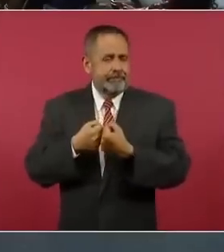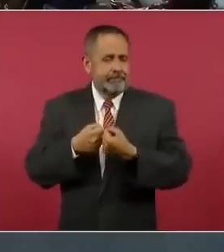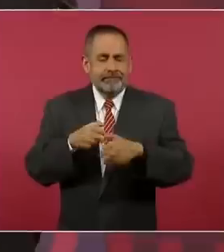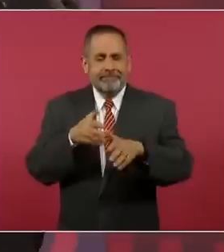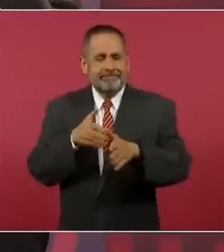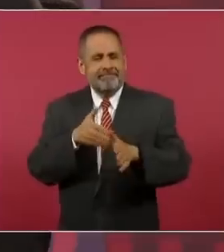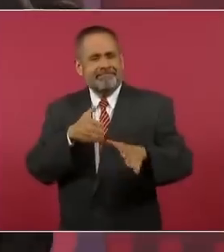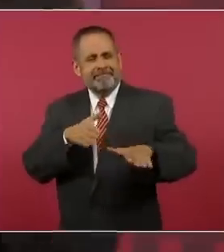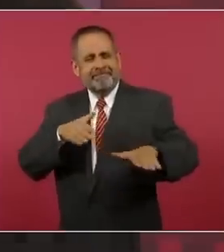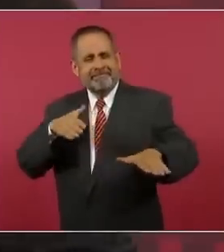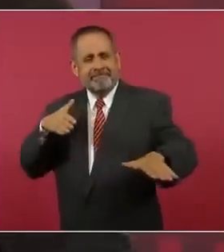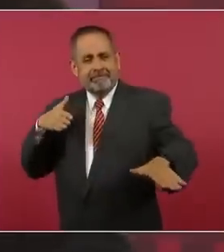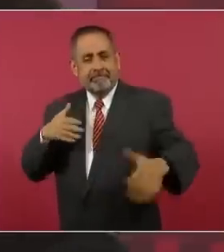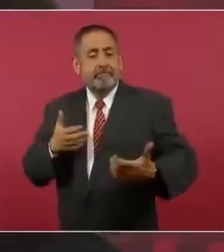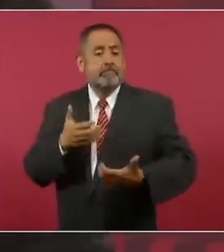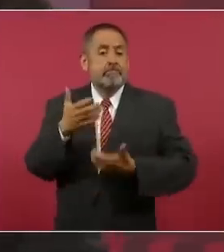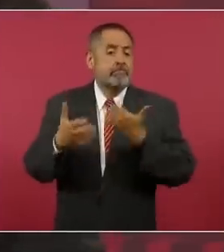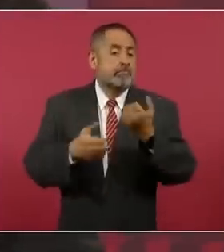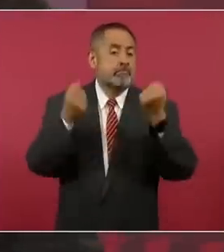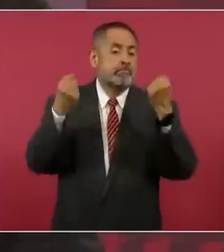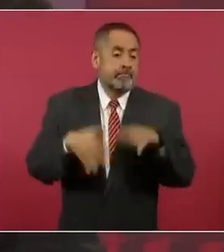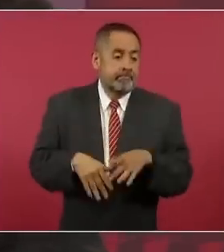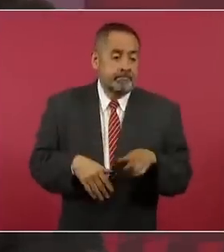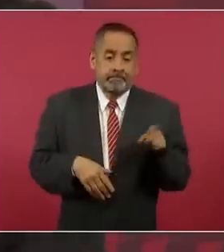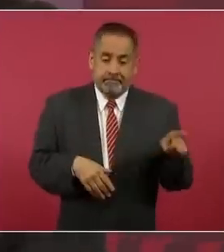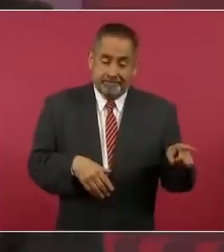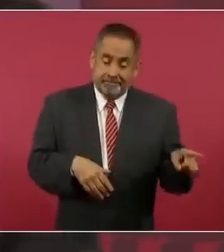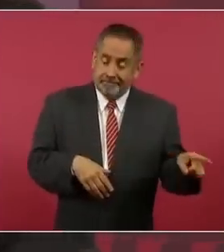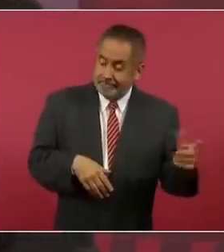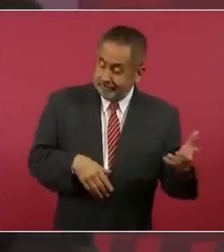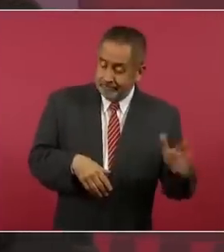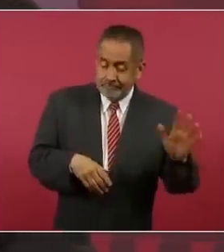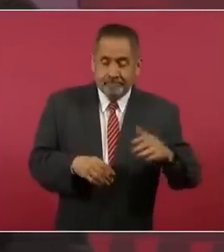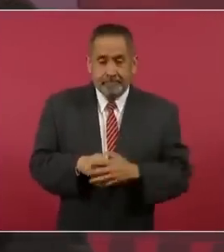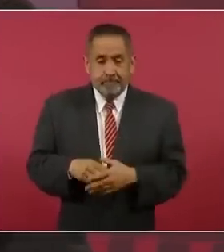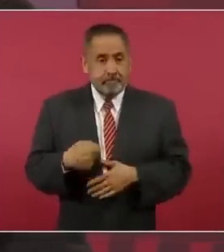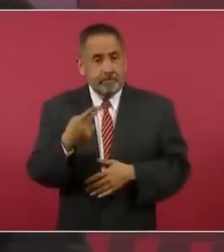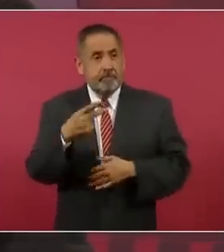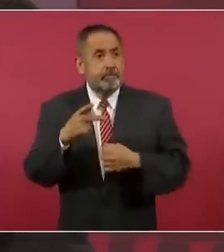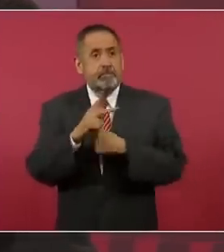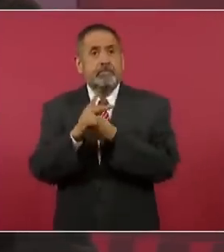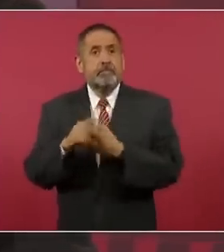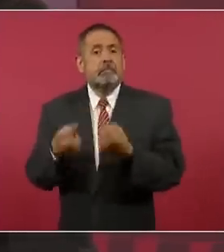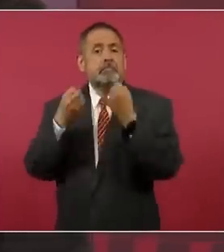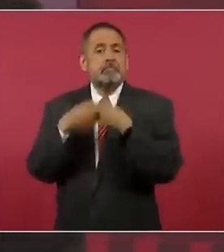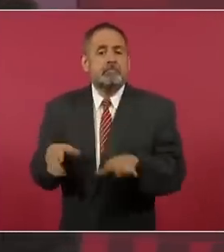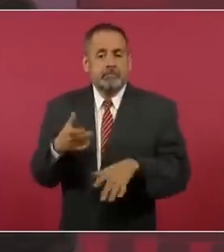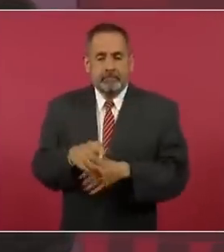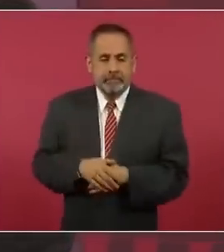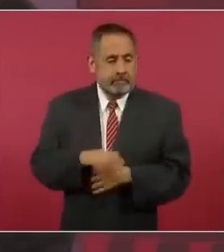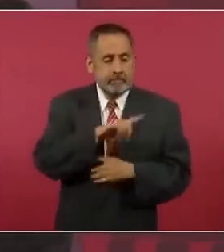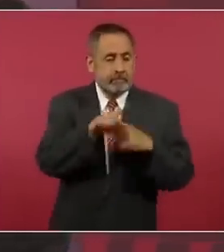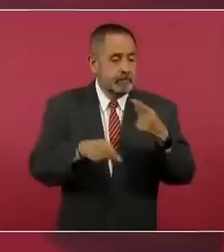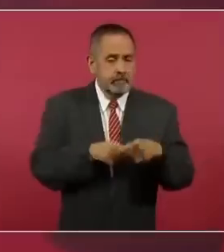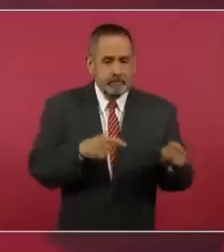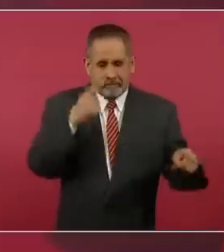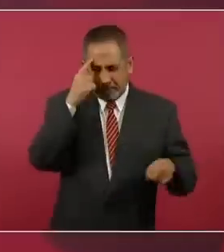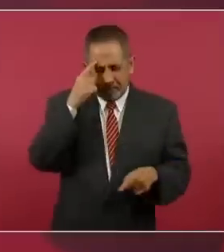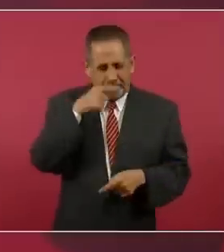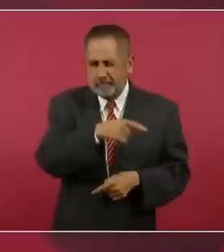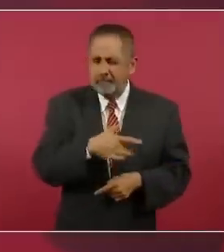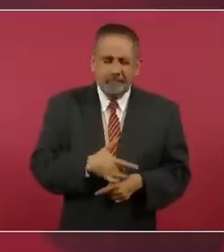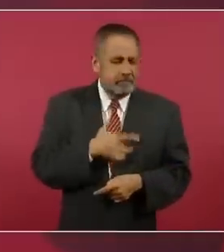que afectó el comercio entre nuestros países. Luego, de manera